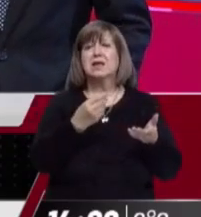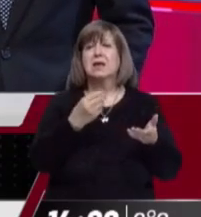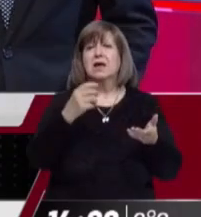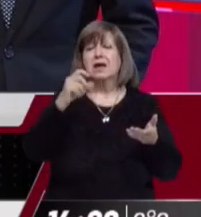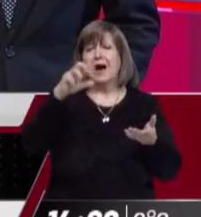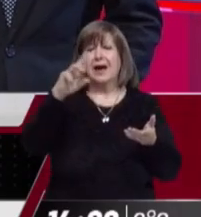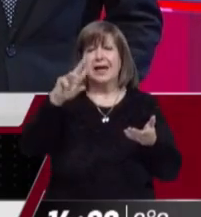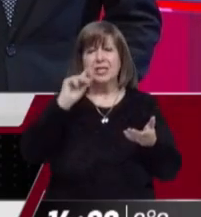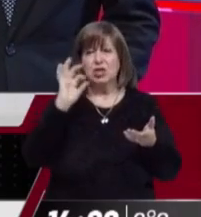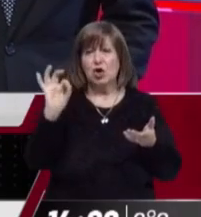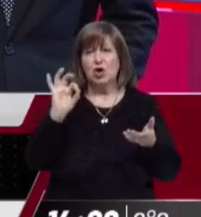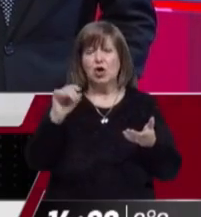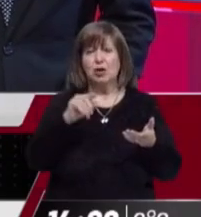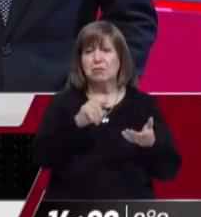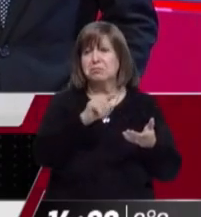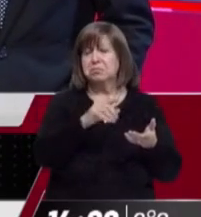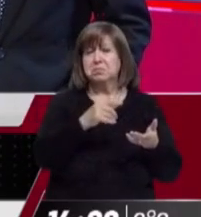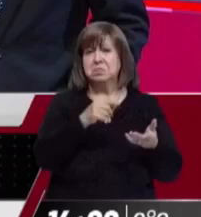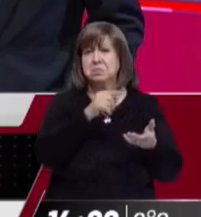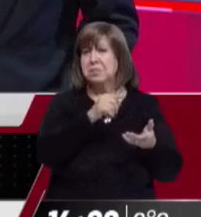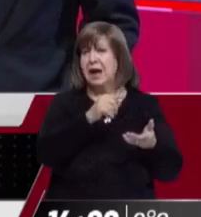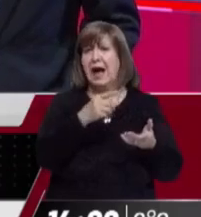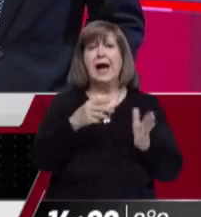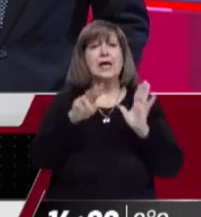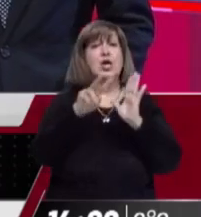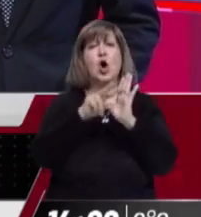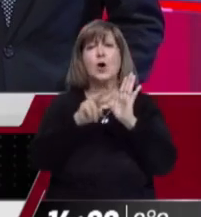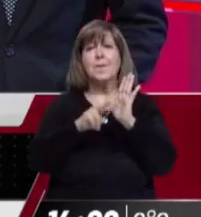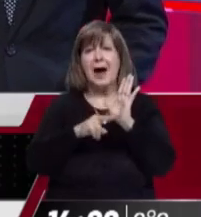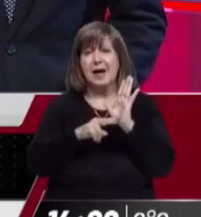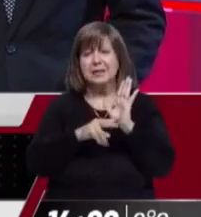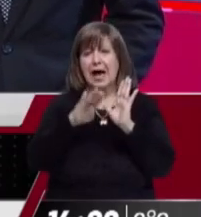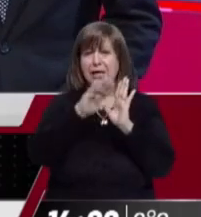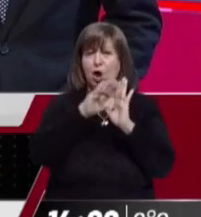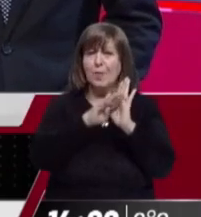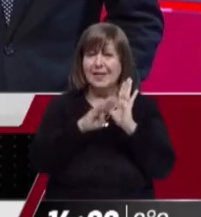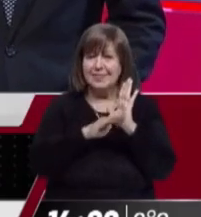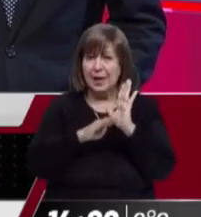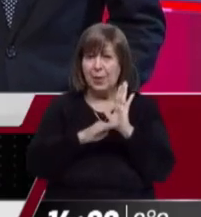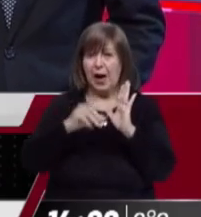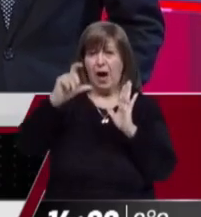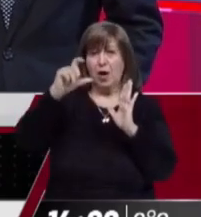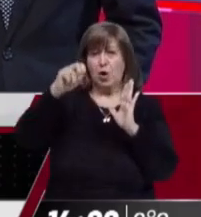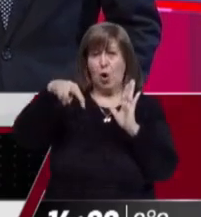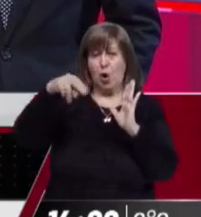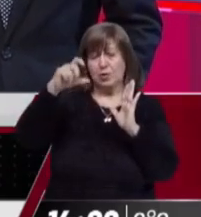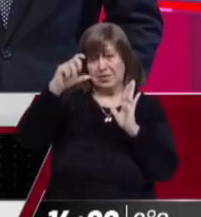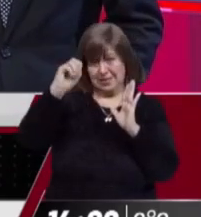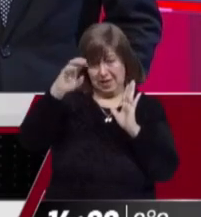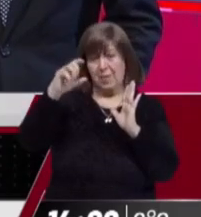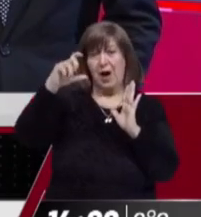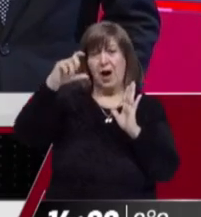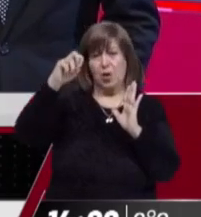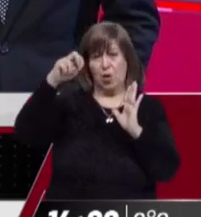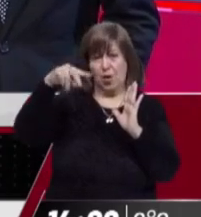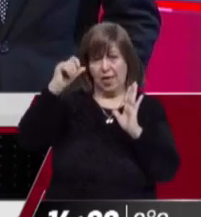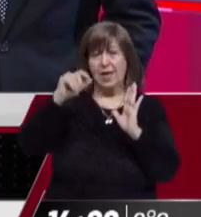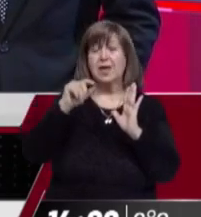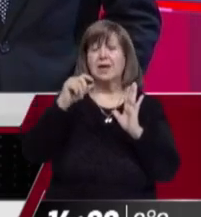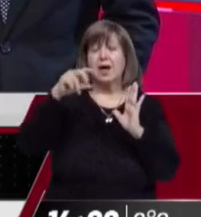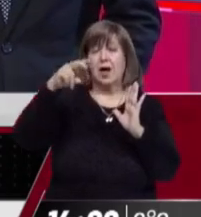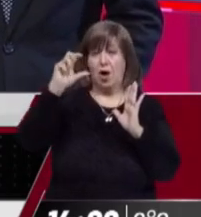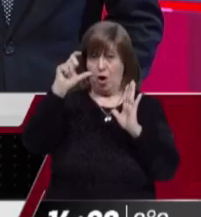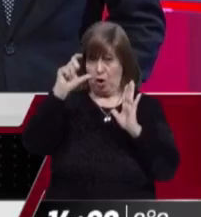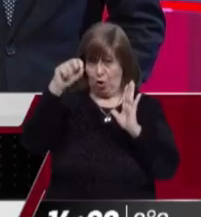recién detallaban ahí que ellos sí las cumplen, que no se trata de lo que... ¿No hay marcha atrás por parte del gobierno o puede escuchar el reclamo de los profesionales, de la